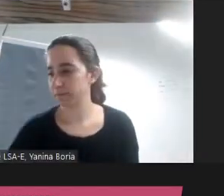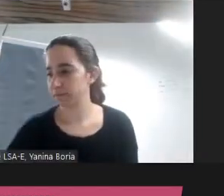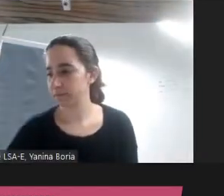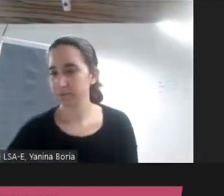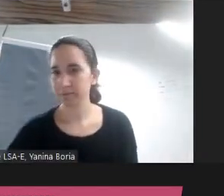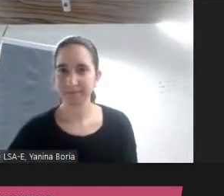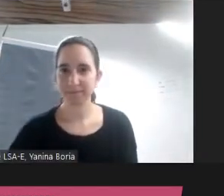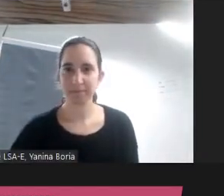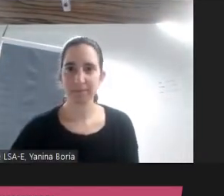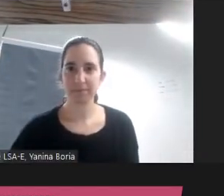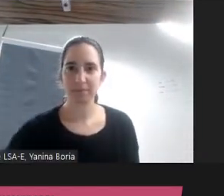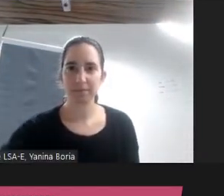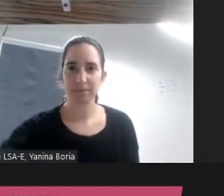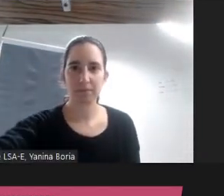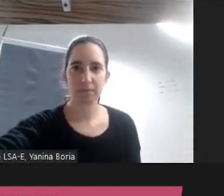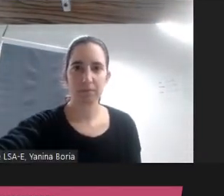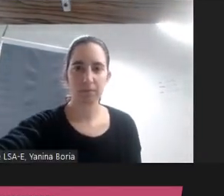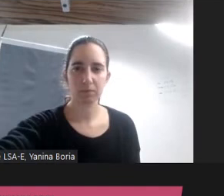Ahí está.